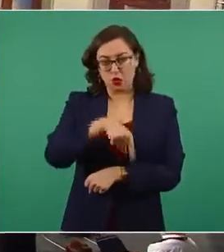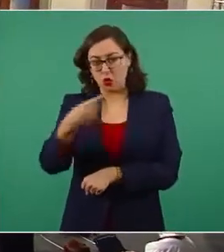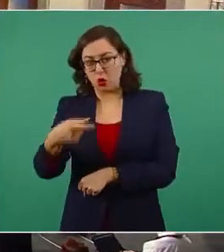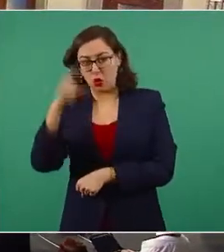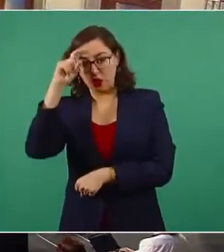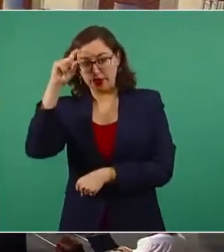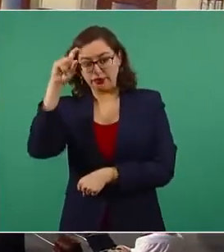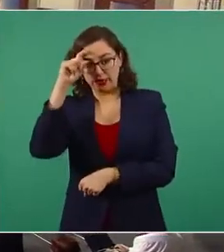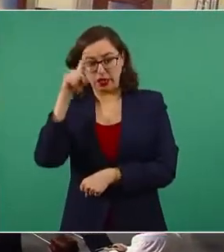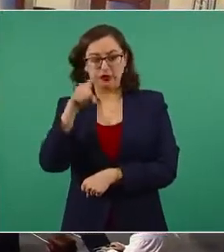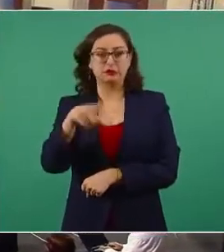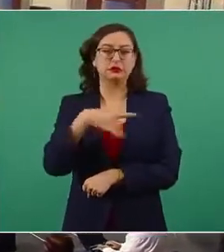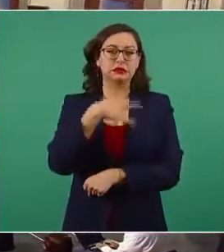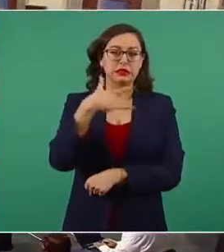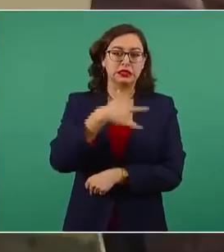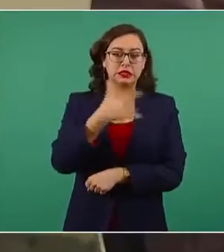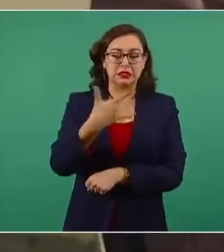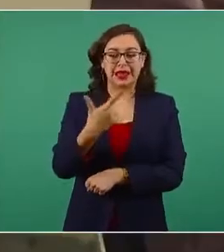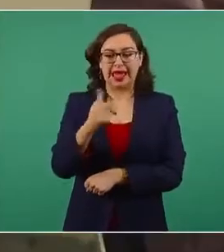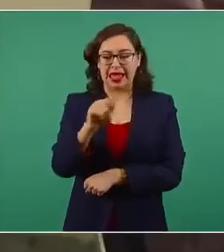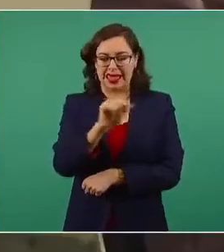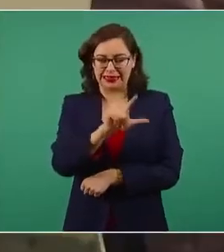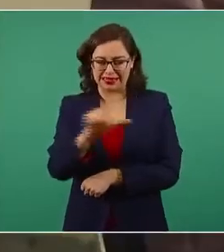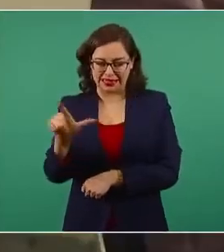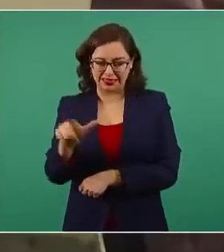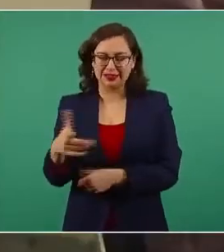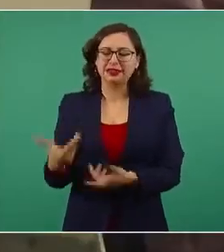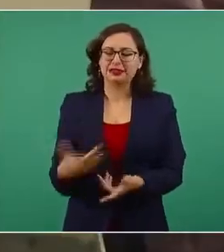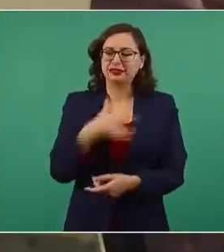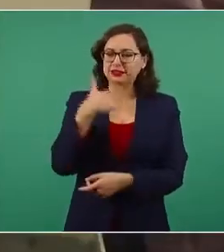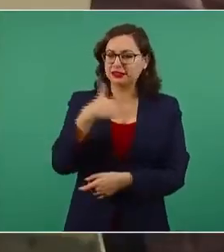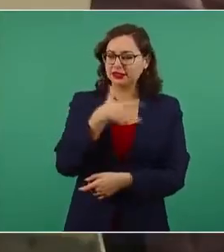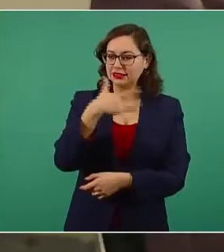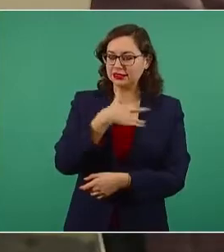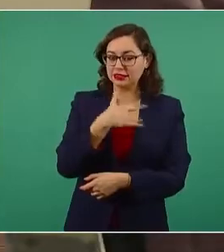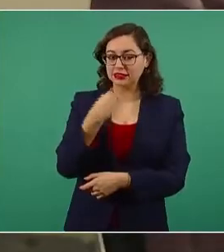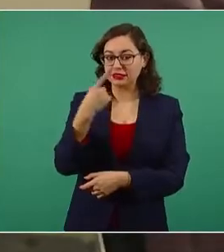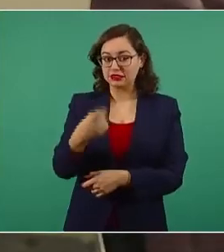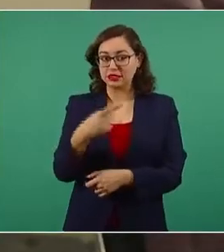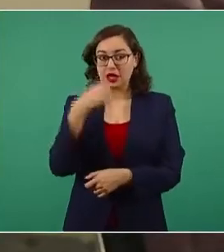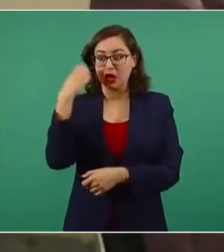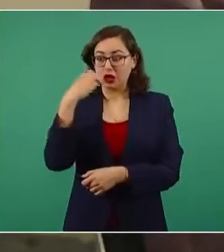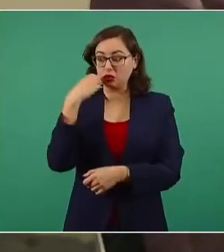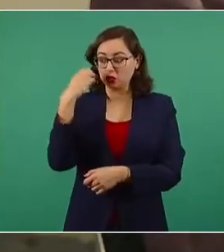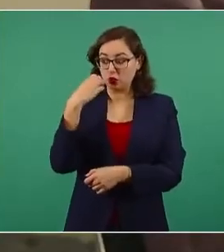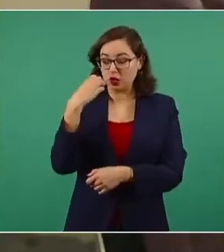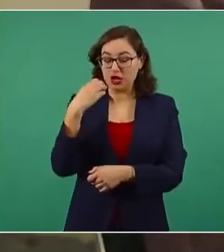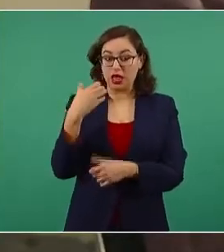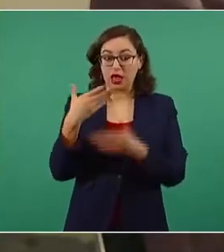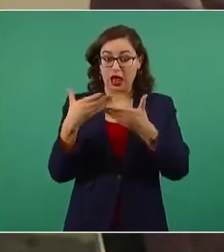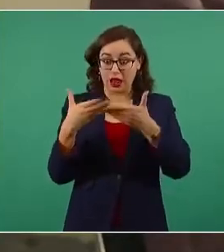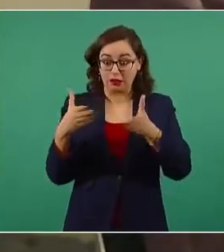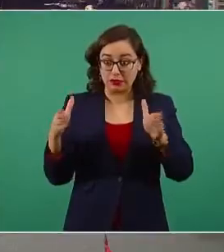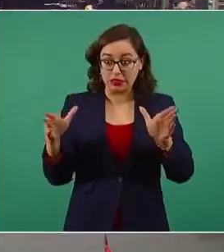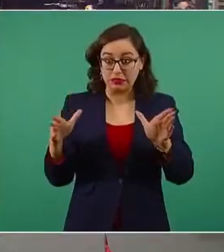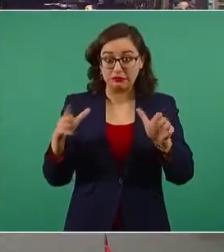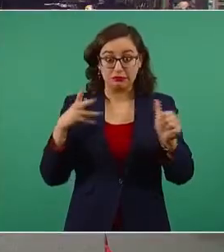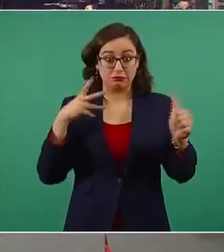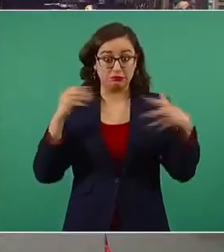un repunte o no se está previendo que haya un repunte tras el regreso a clases. A ver.